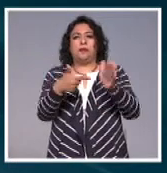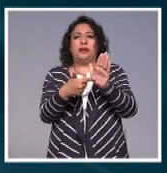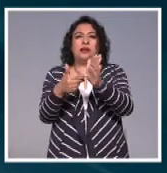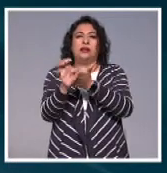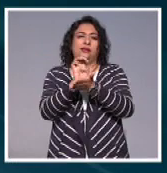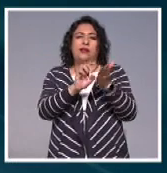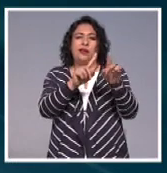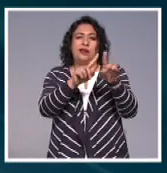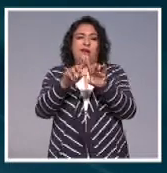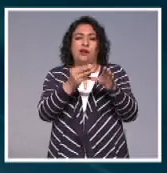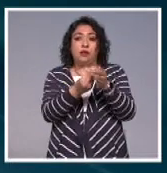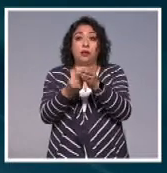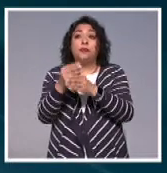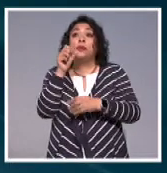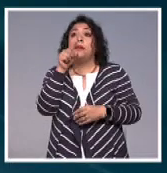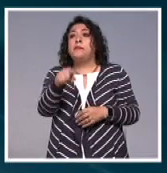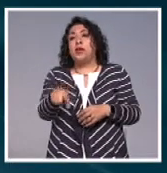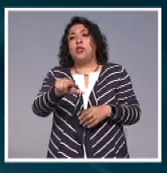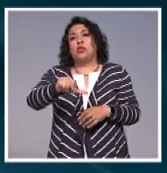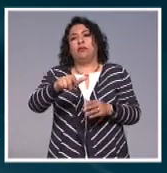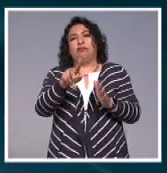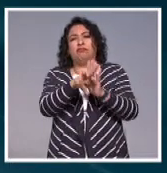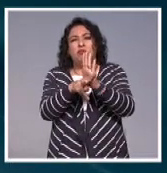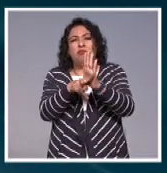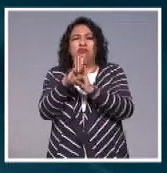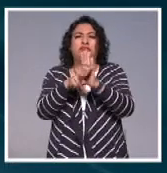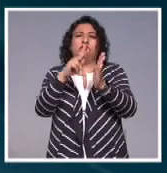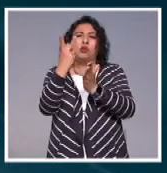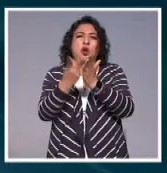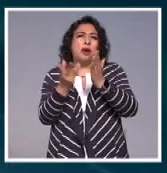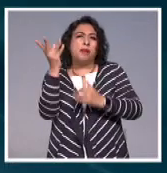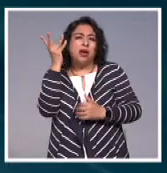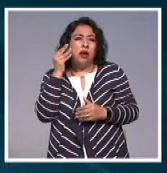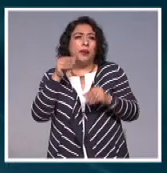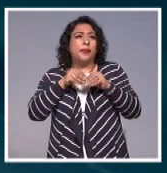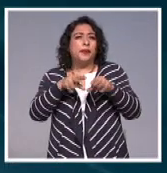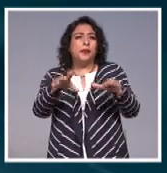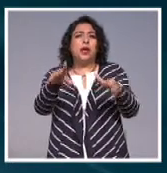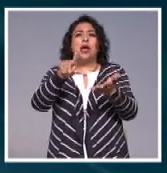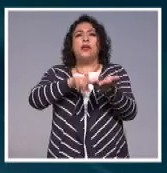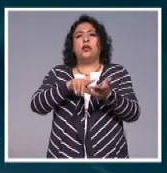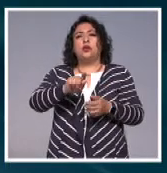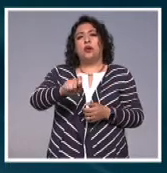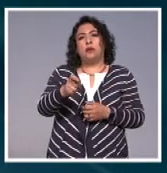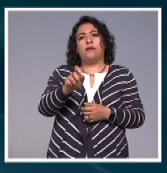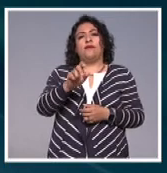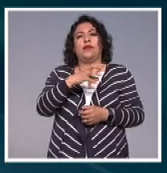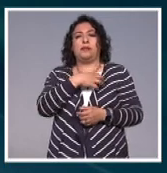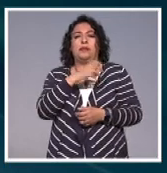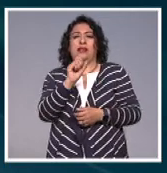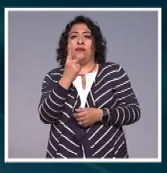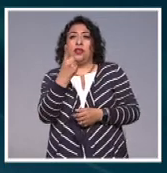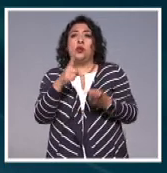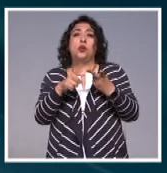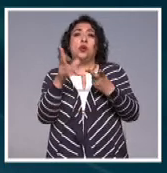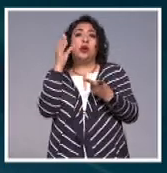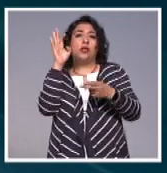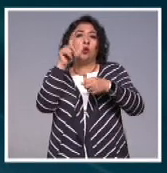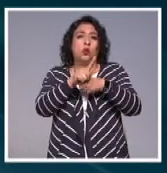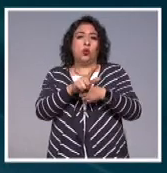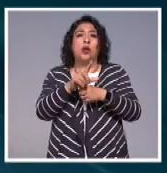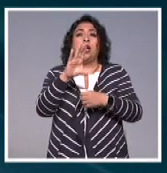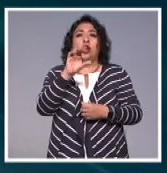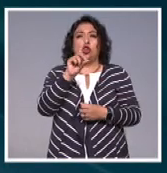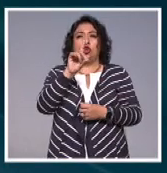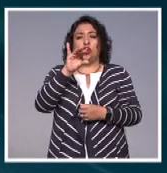escénicas multidisciplinarias y una docena de cápsulas y programas de radio que se transmitirán en Capital 21 y la radio cultural en línea Código